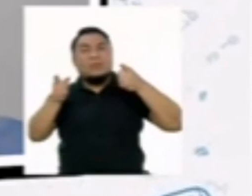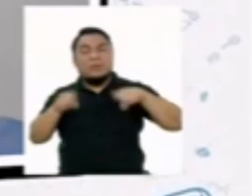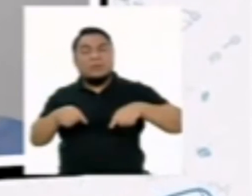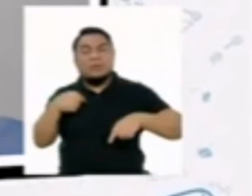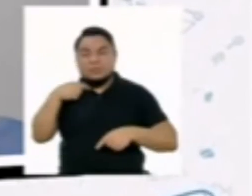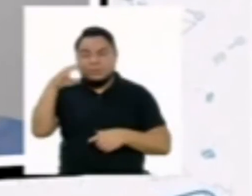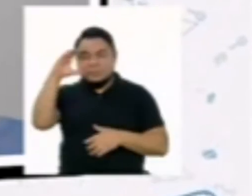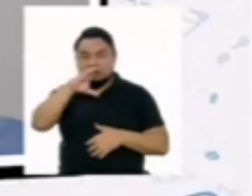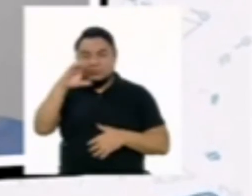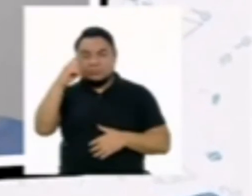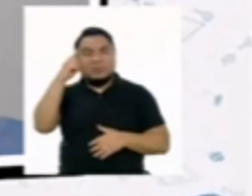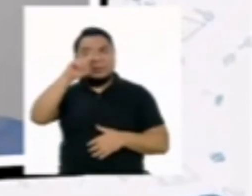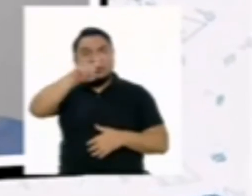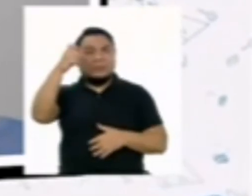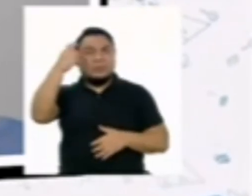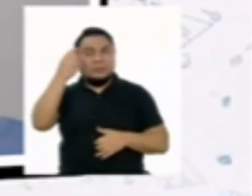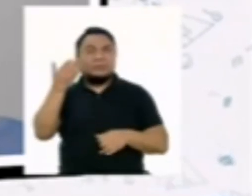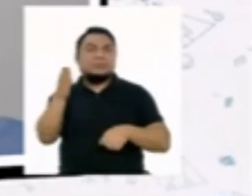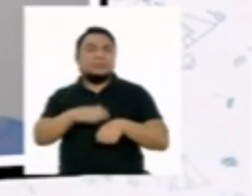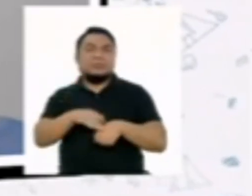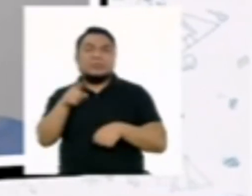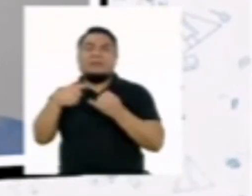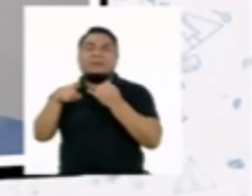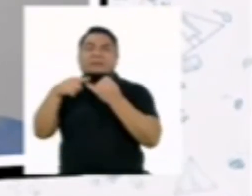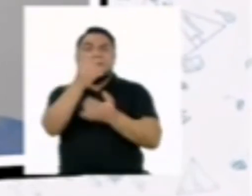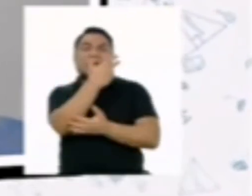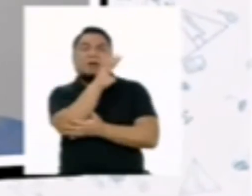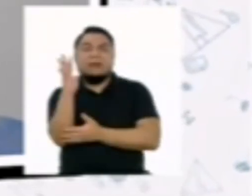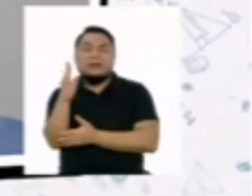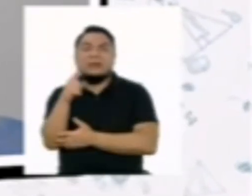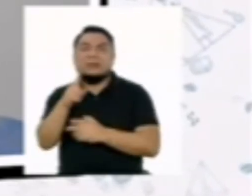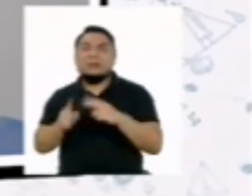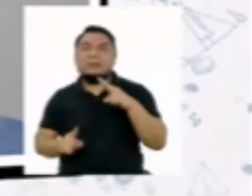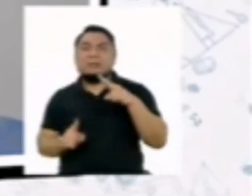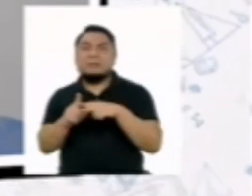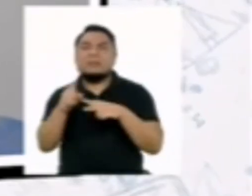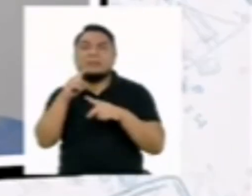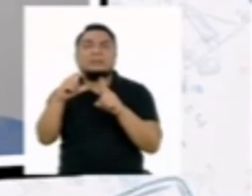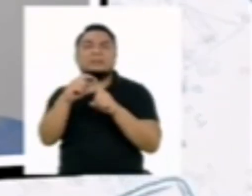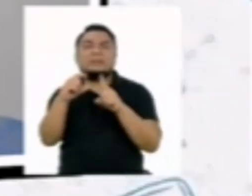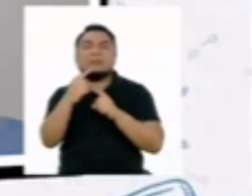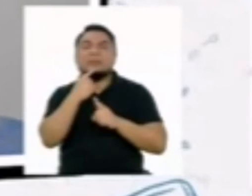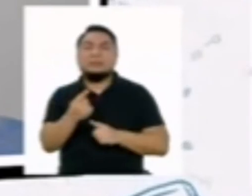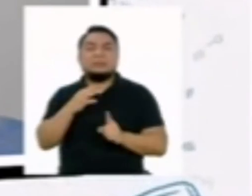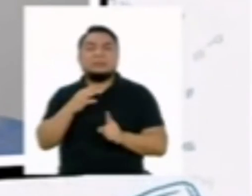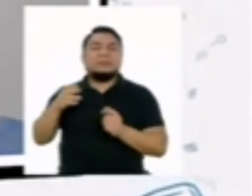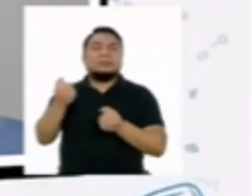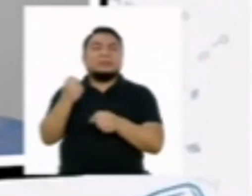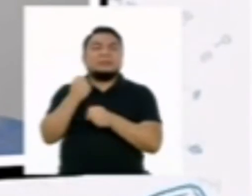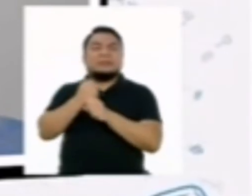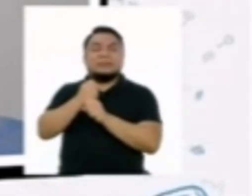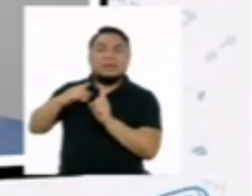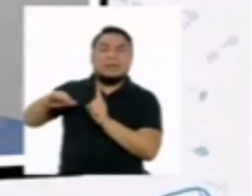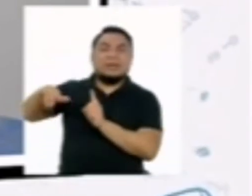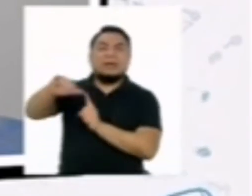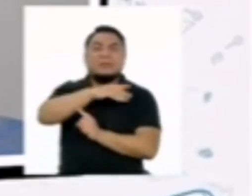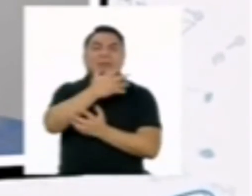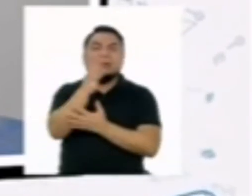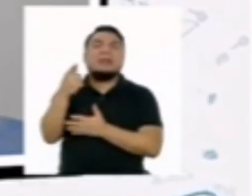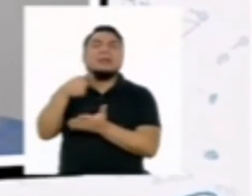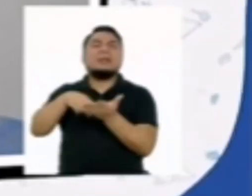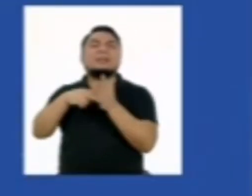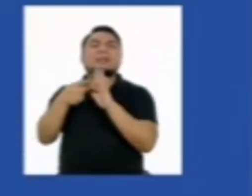uno busca políticas referidas a la biodiversidad, aparecen las palabras gestión ambiental. ¿Qué significa